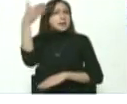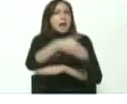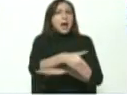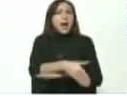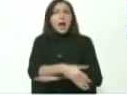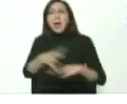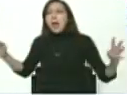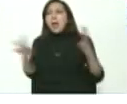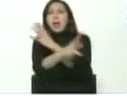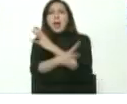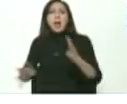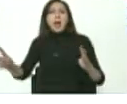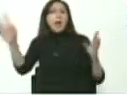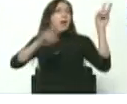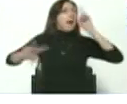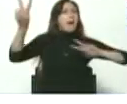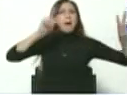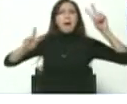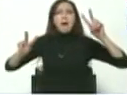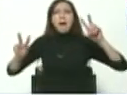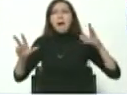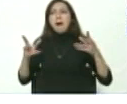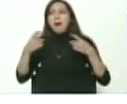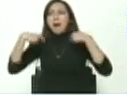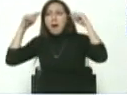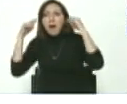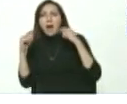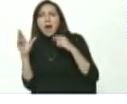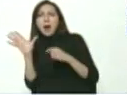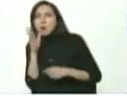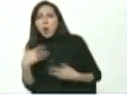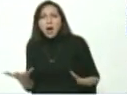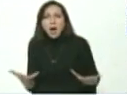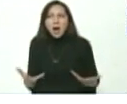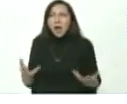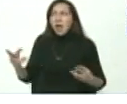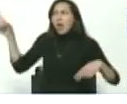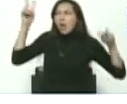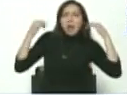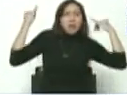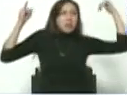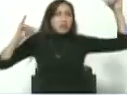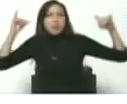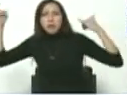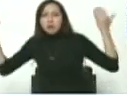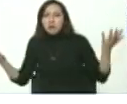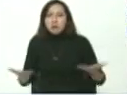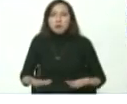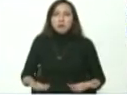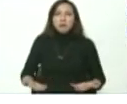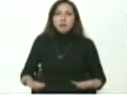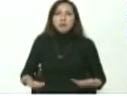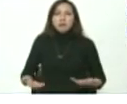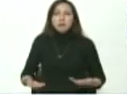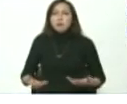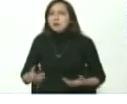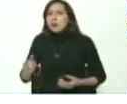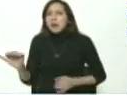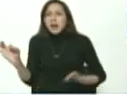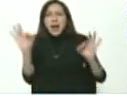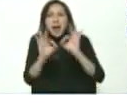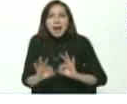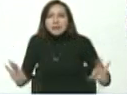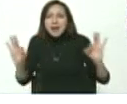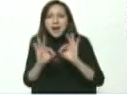loco, sin mascarilla, y rumba por aquí, rumba por allá. Ni un